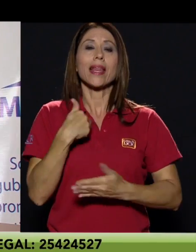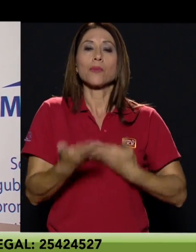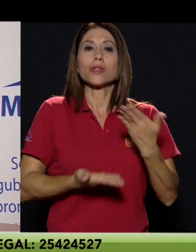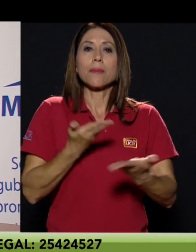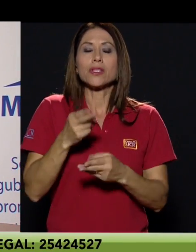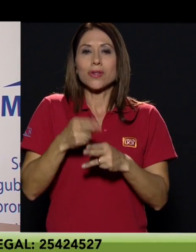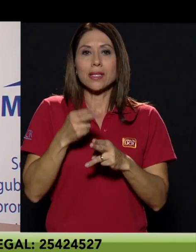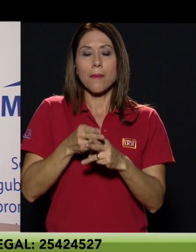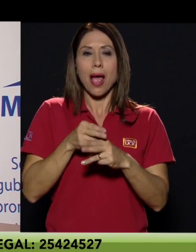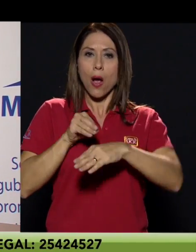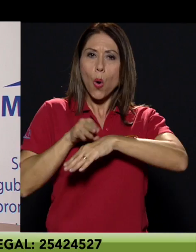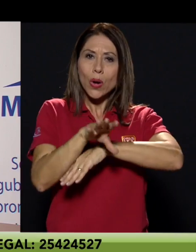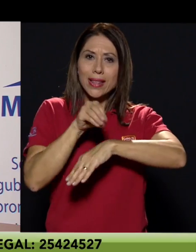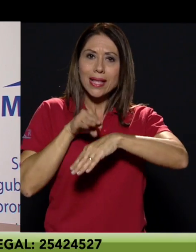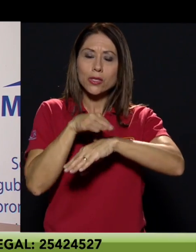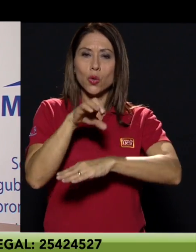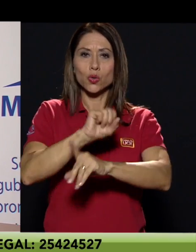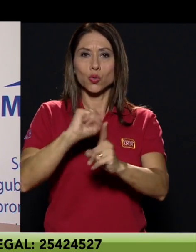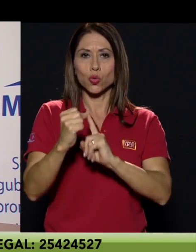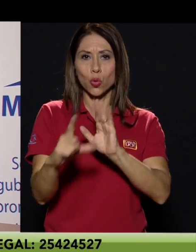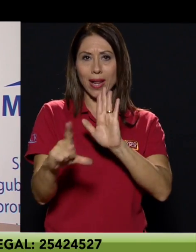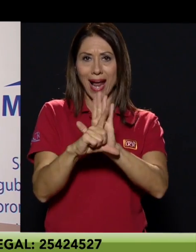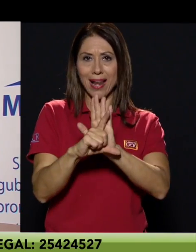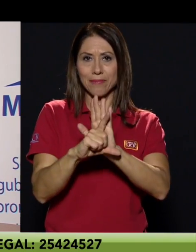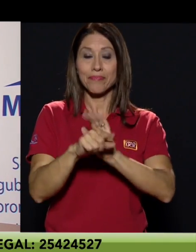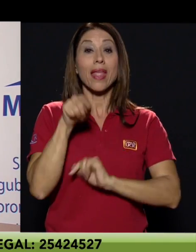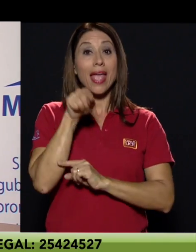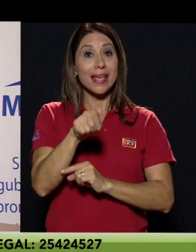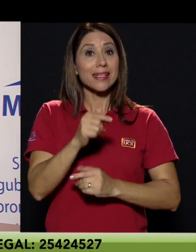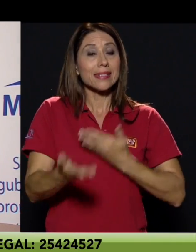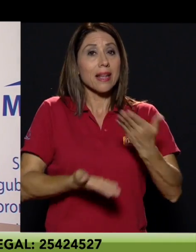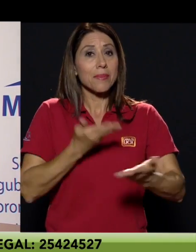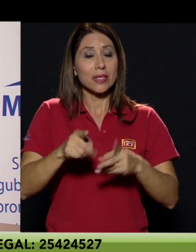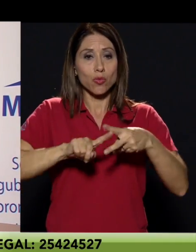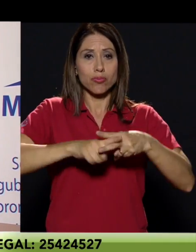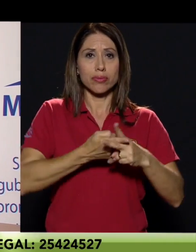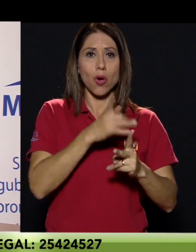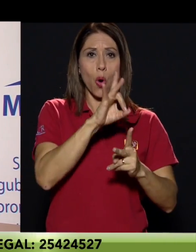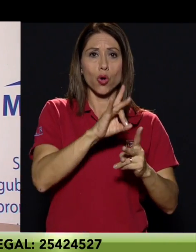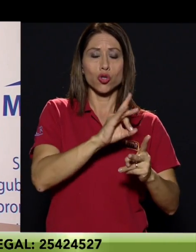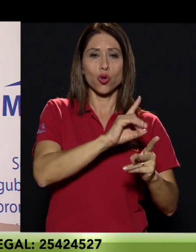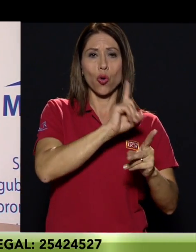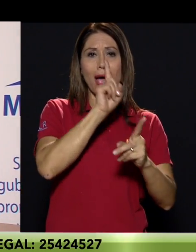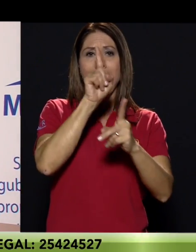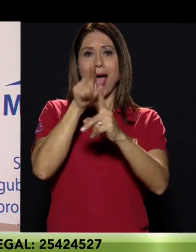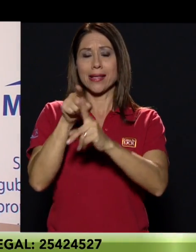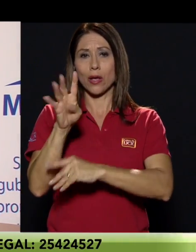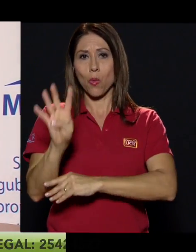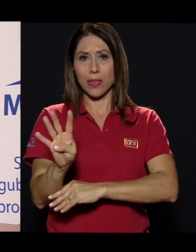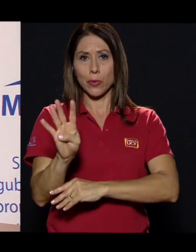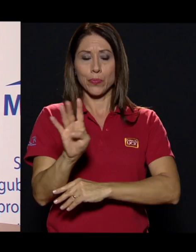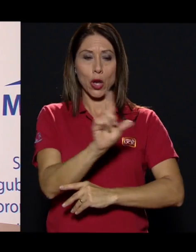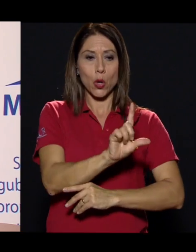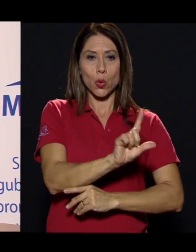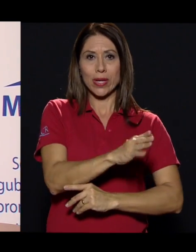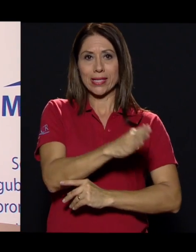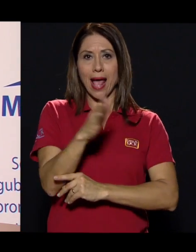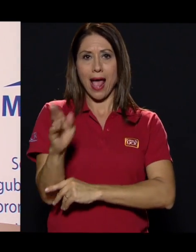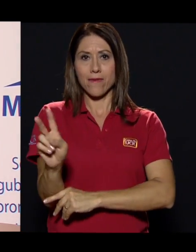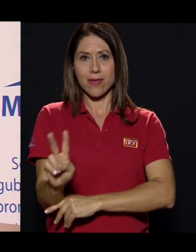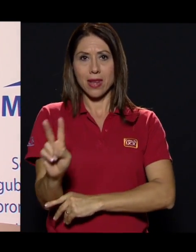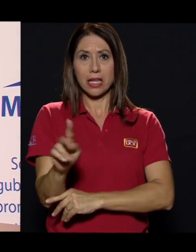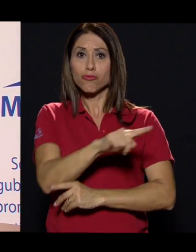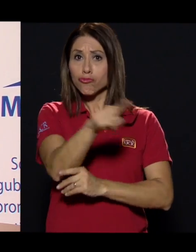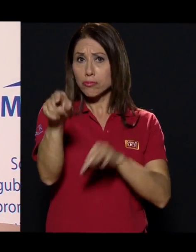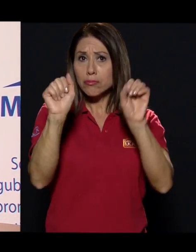servicio que es el Servicio de Orientación Sociolegal. Este servicio está dispuesto de 8 a 4, de lunes a viernes, para que